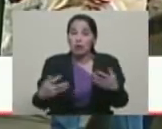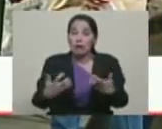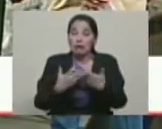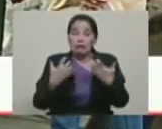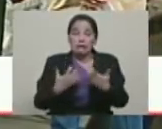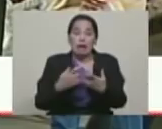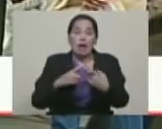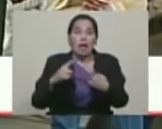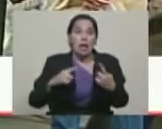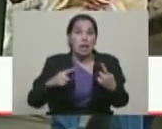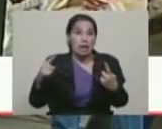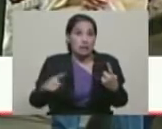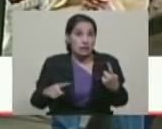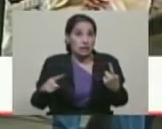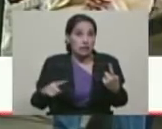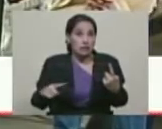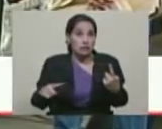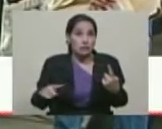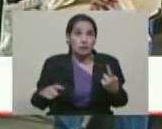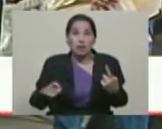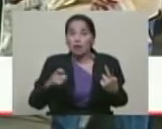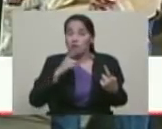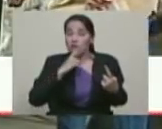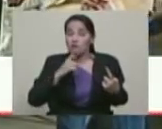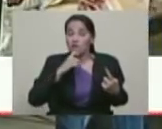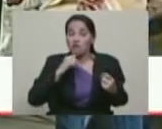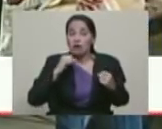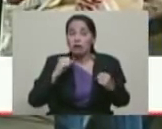eléctrica de alto nivel.